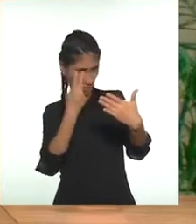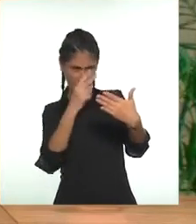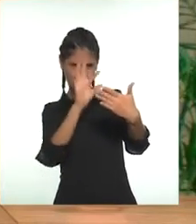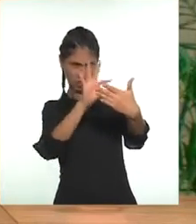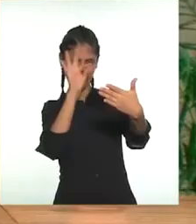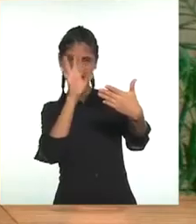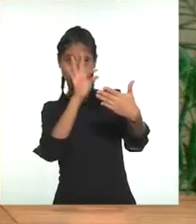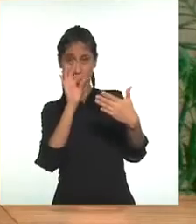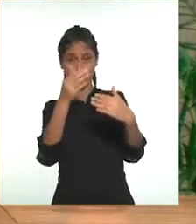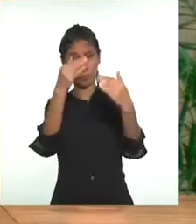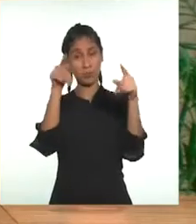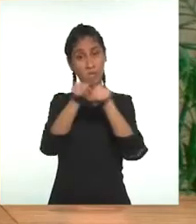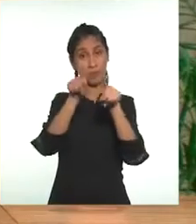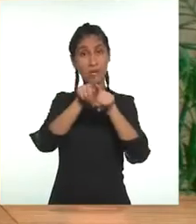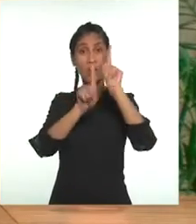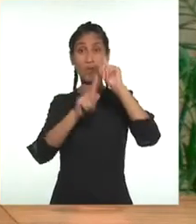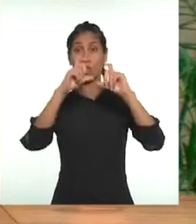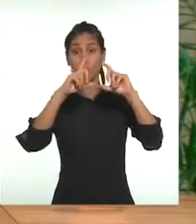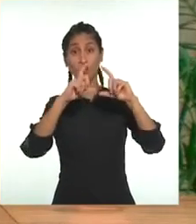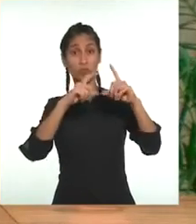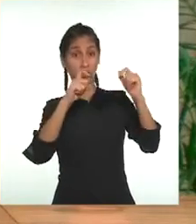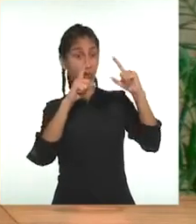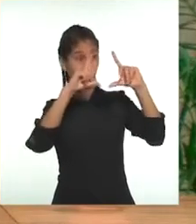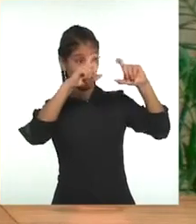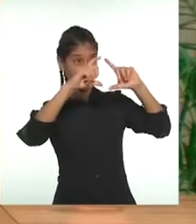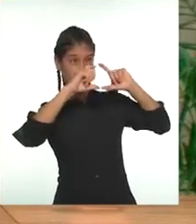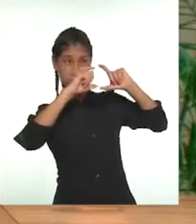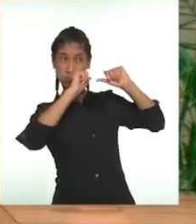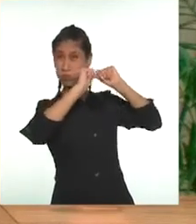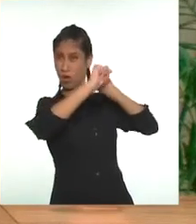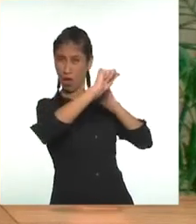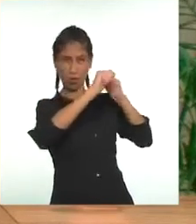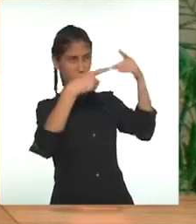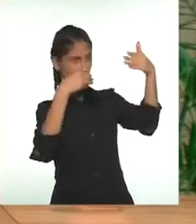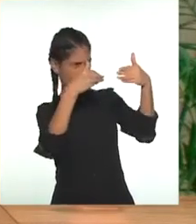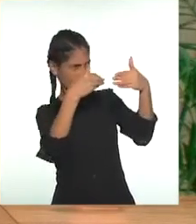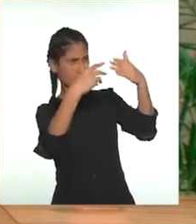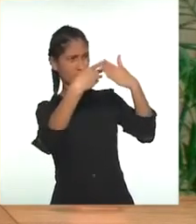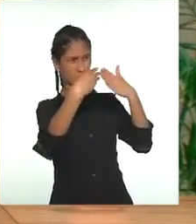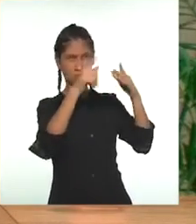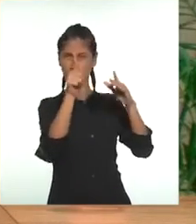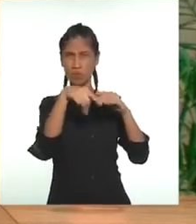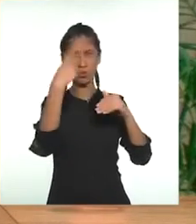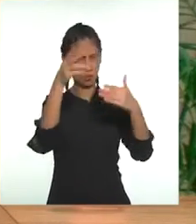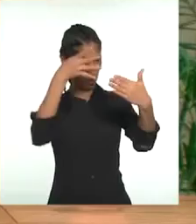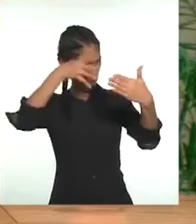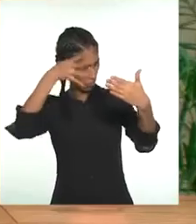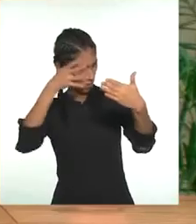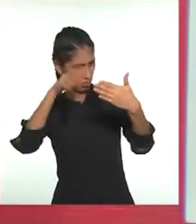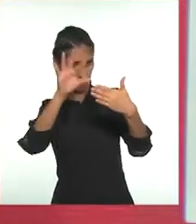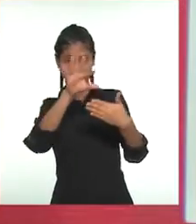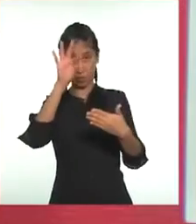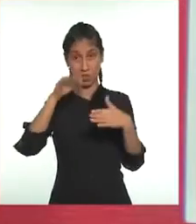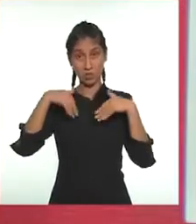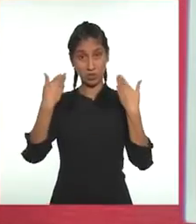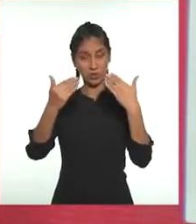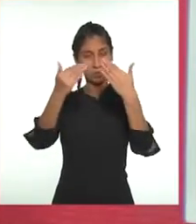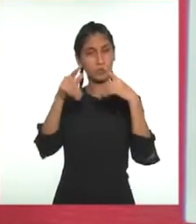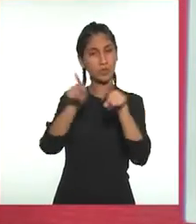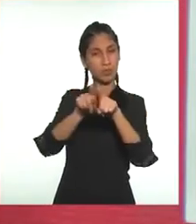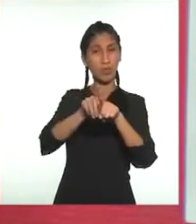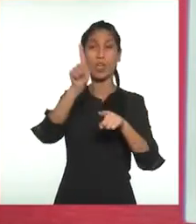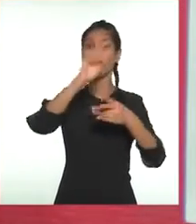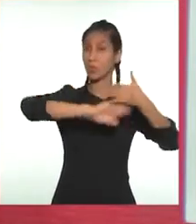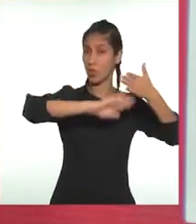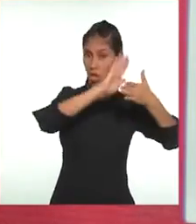3 planos distintos, de cerca, plano medio y plano general. Y luego elige el plano que vas a usar para representar. Puedes tomar nota en